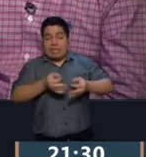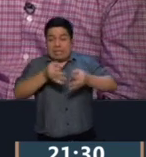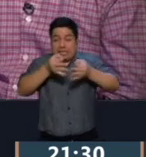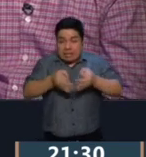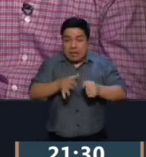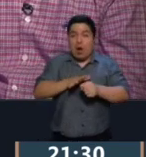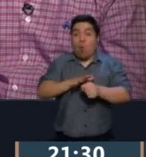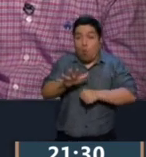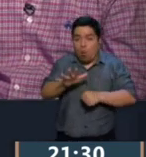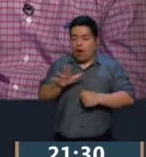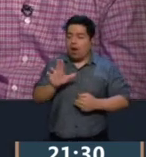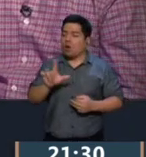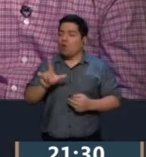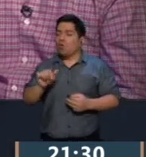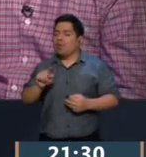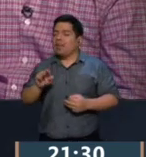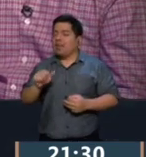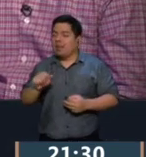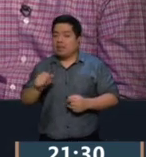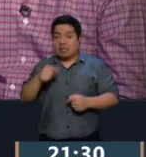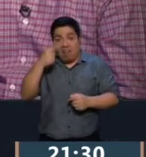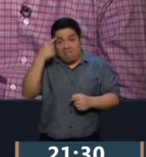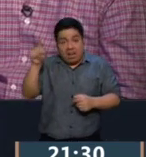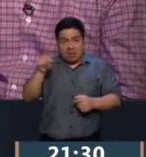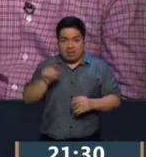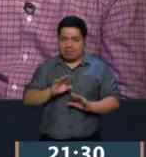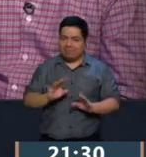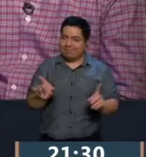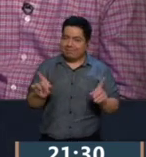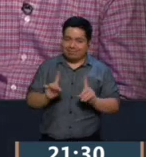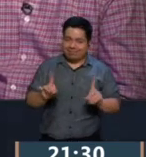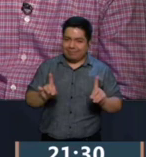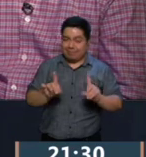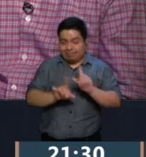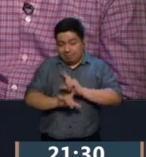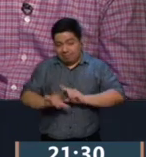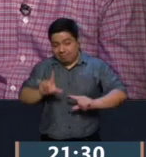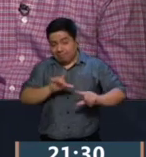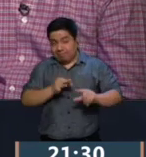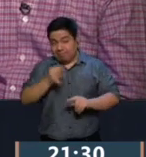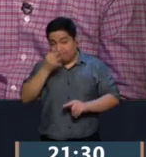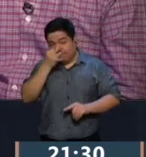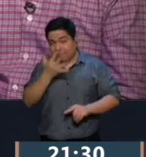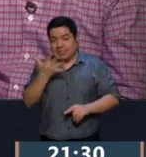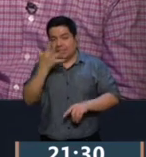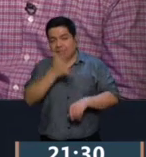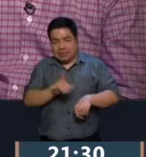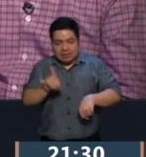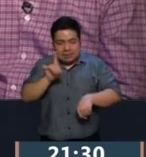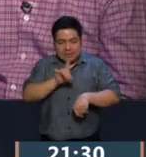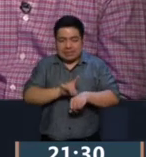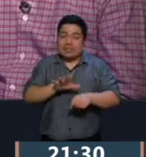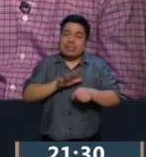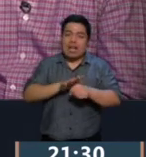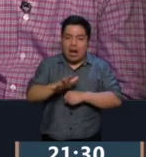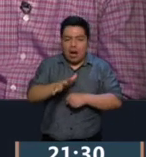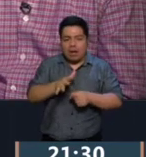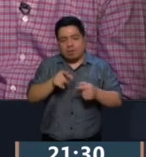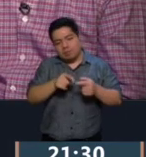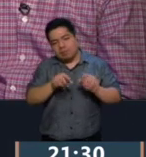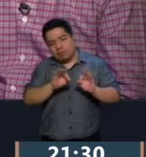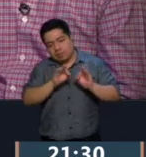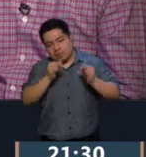exactamente qué lubricante es, no es tan fácil hacerlo. A mí me cuentan que los laboratorios tardaron casi 5 días en determinar el tipo